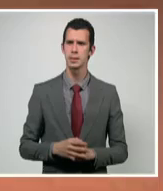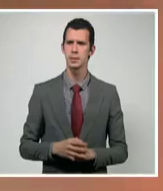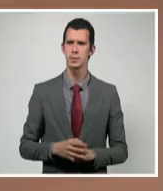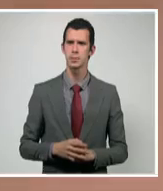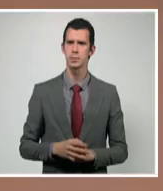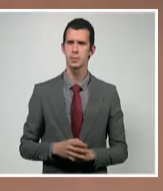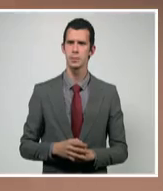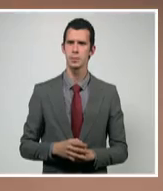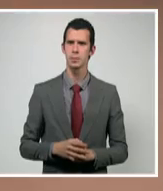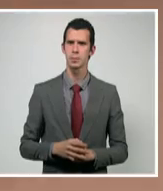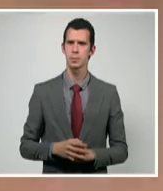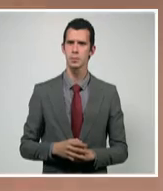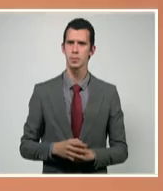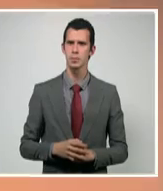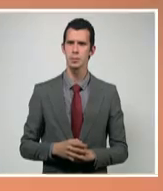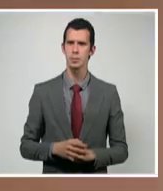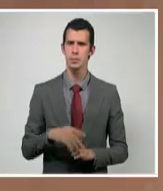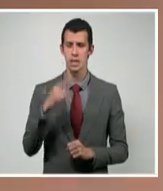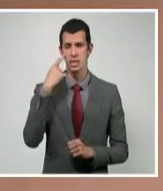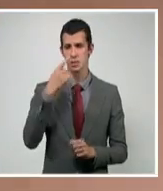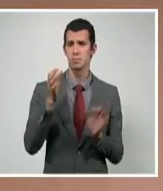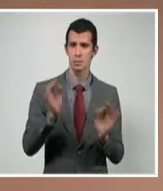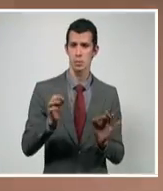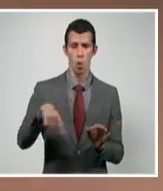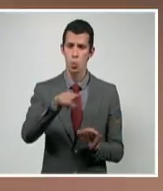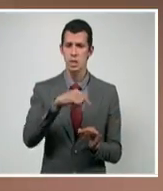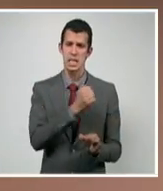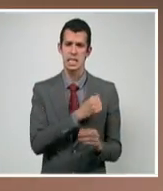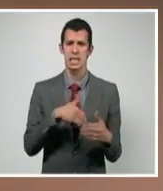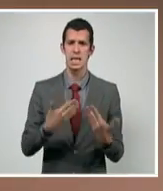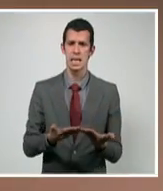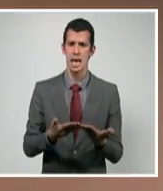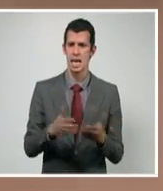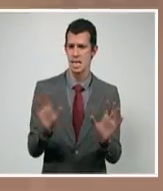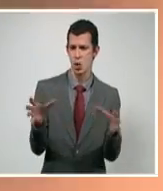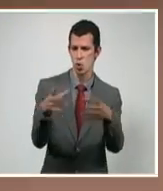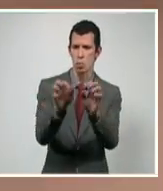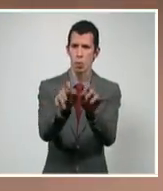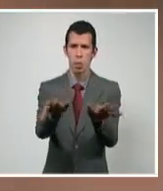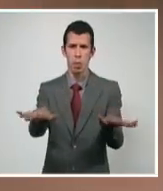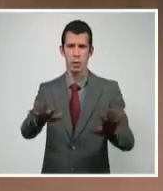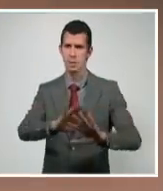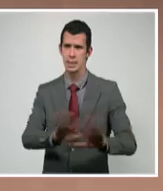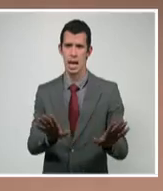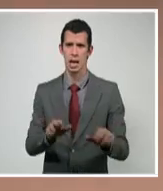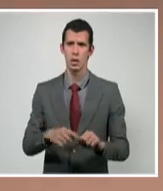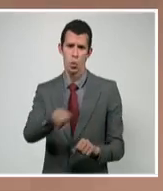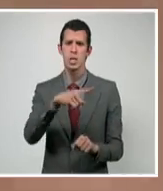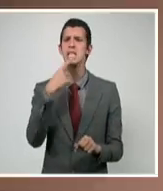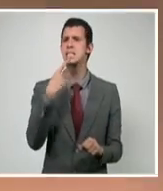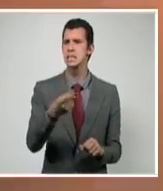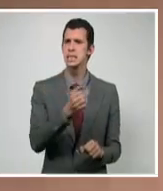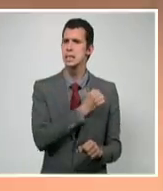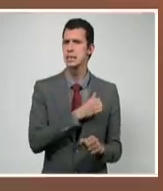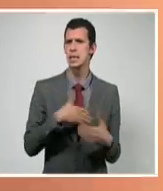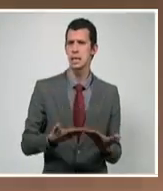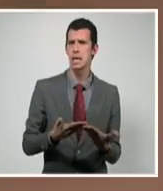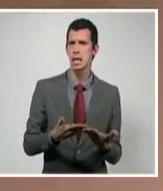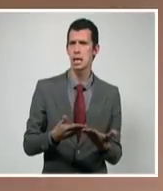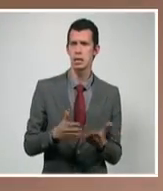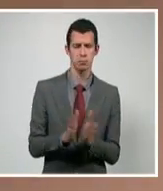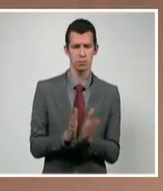de los compromisos de ustedes fue dispersar la manifestación. Ustedes se comprometieron a mandar a